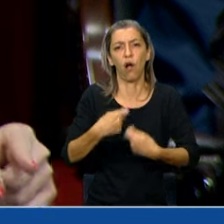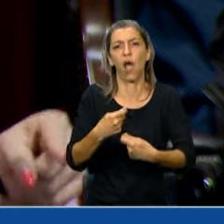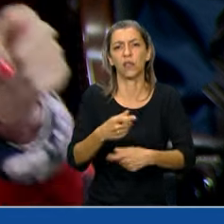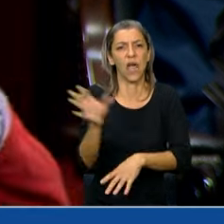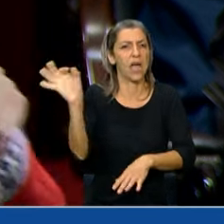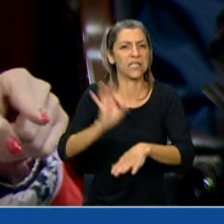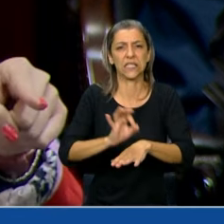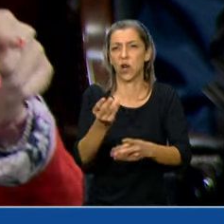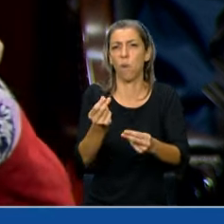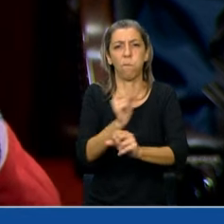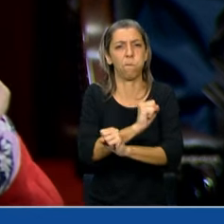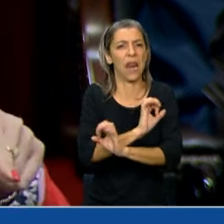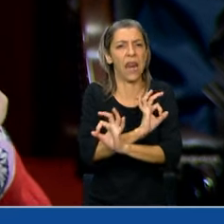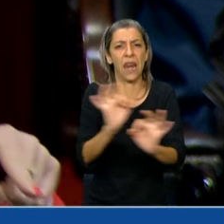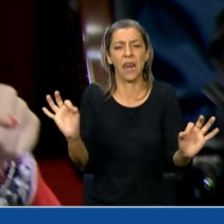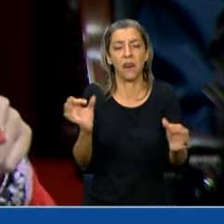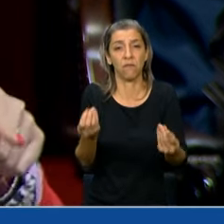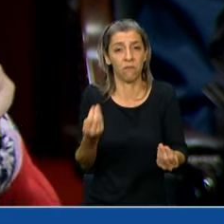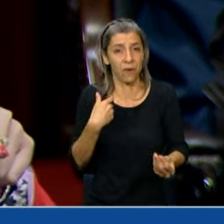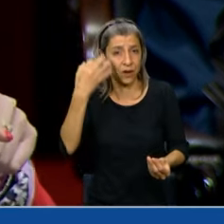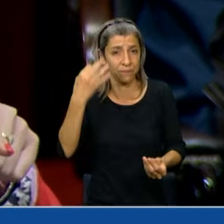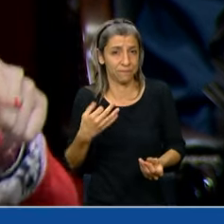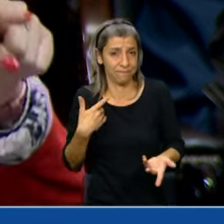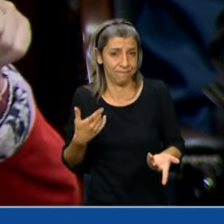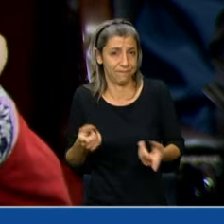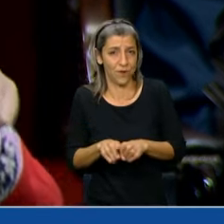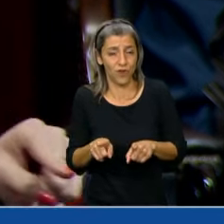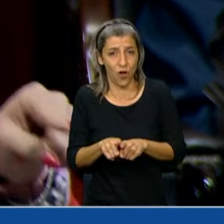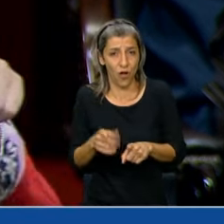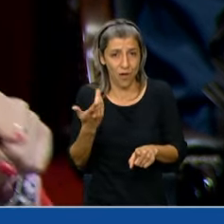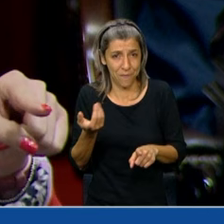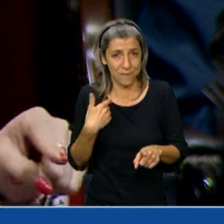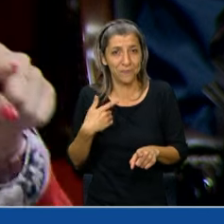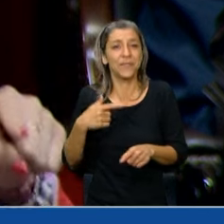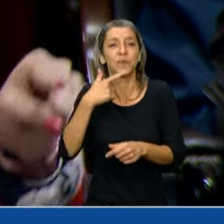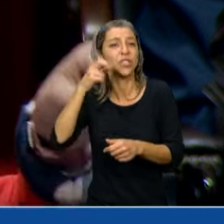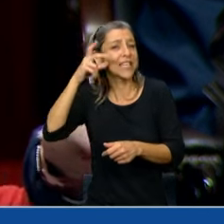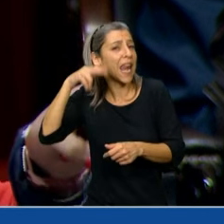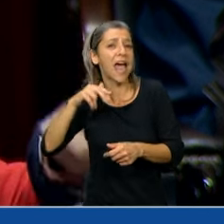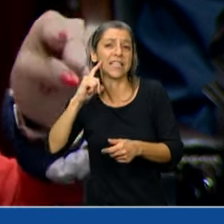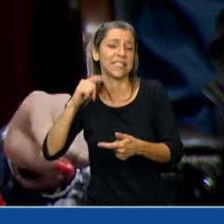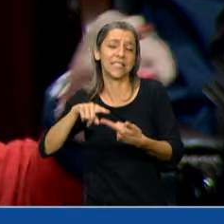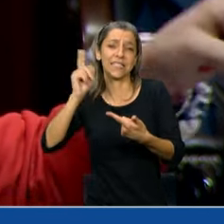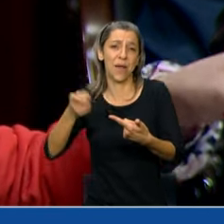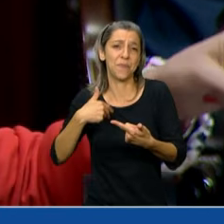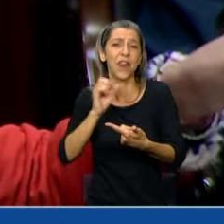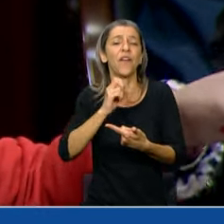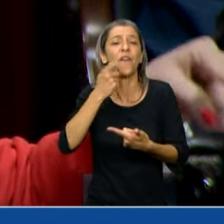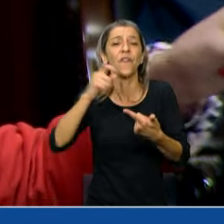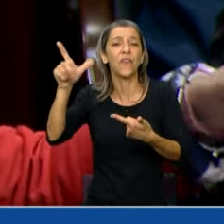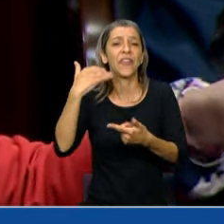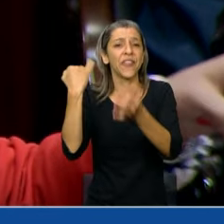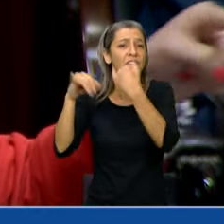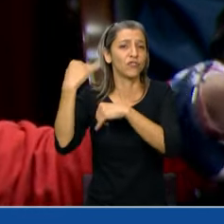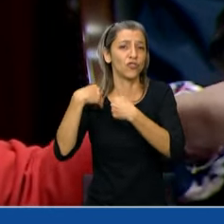Néstor que los llevó a a la empresa y luego le vendió esas acciones a los fondos bufor y son los que hoy se van a